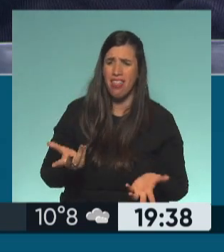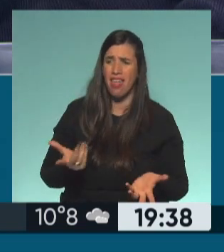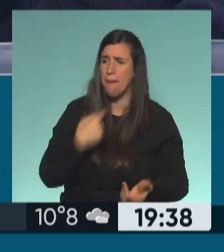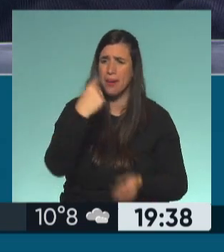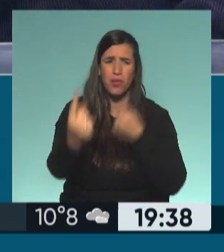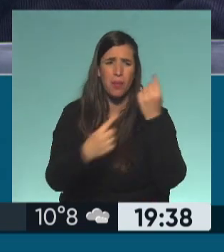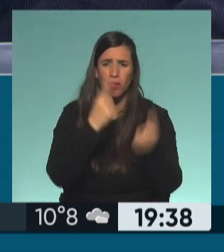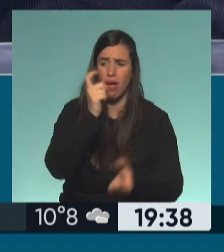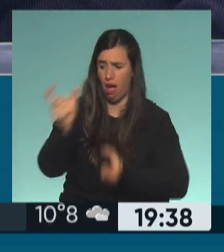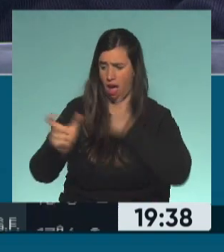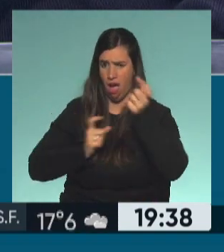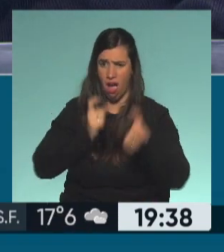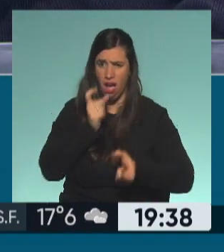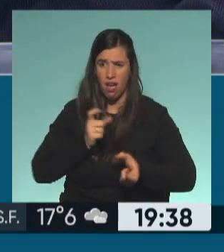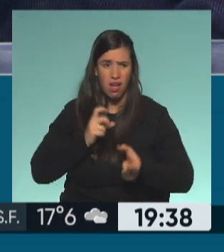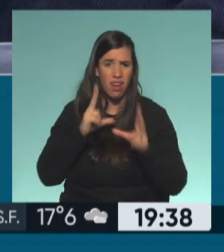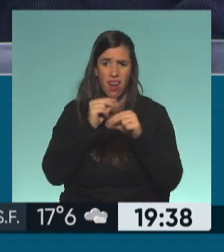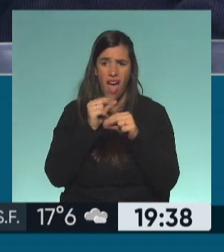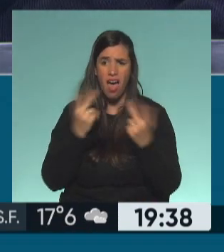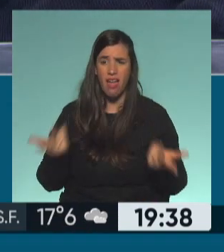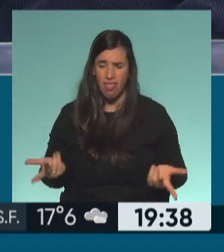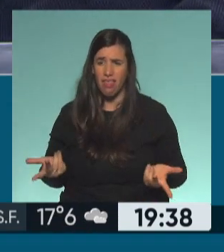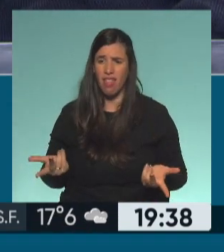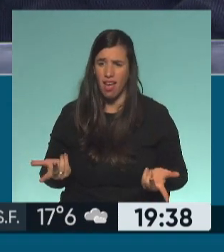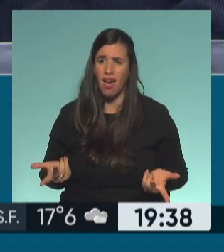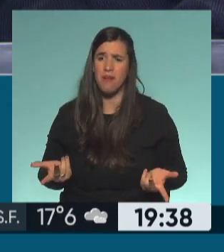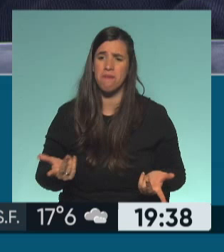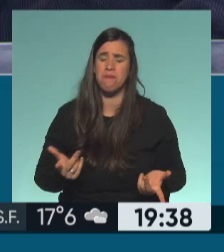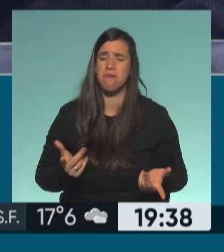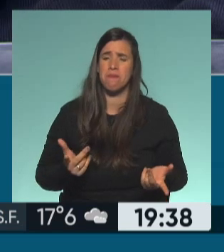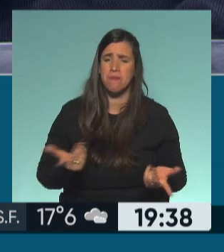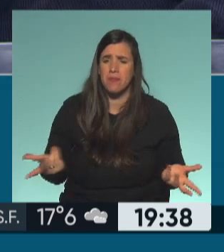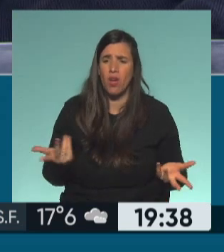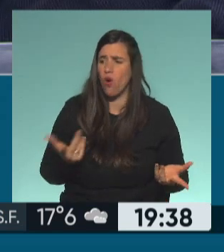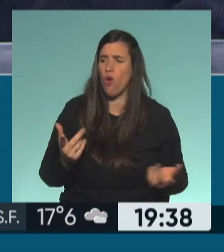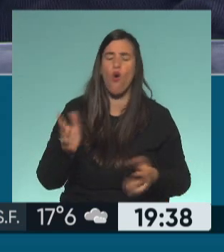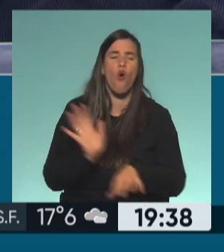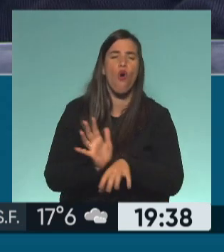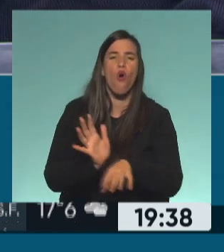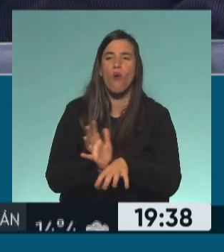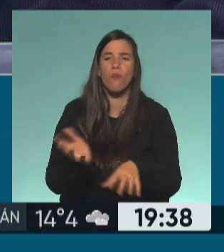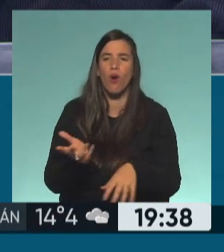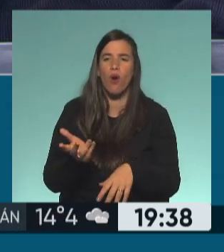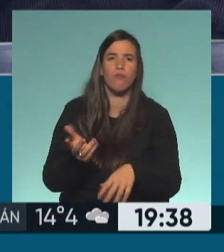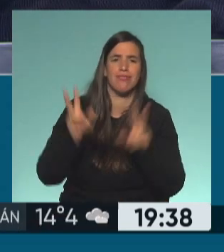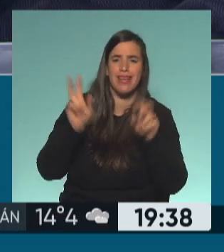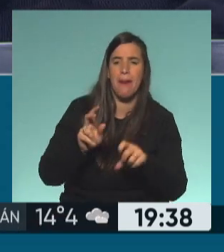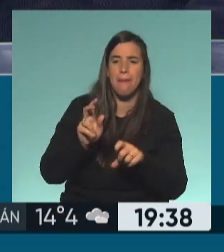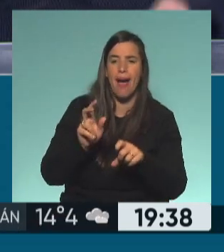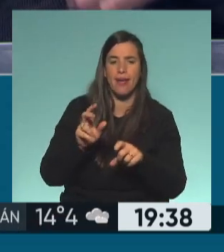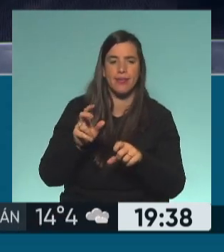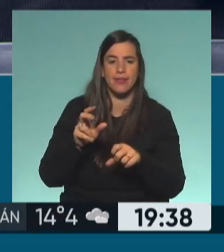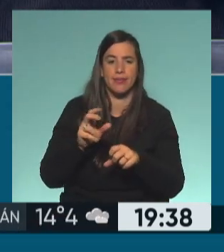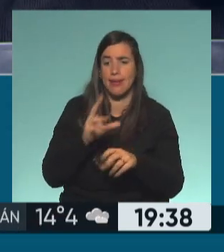el índice de inseguridad de Noruega, ¿sí? O decís es una construcción mediática, o no hablás del narcotráfico,